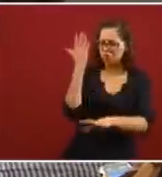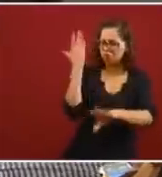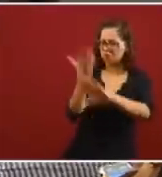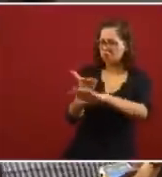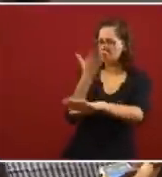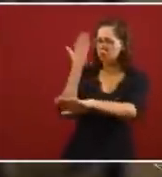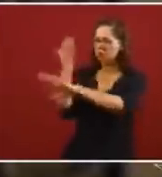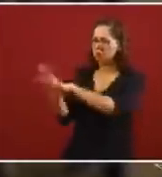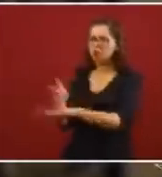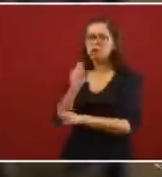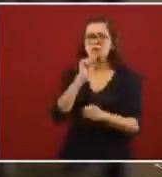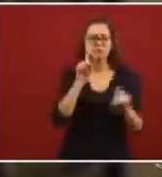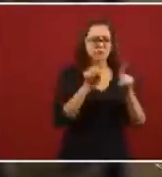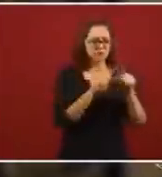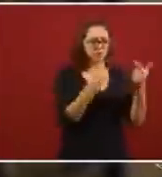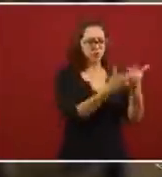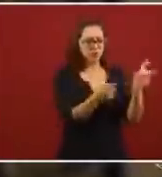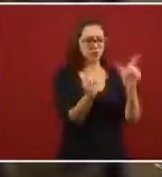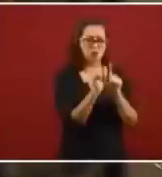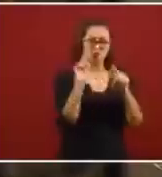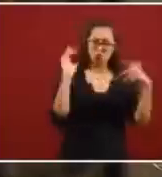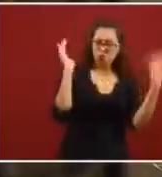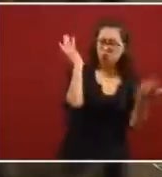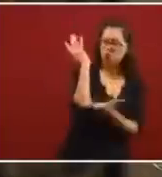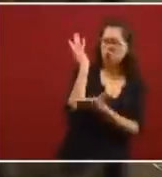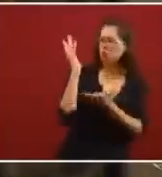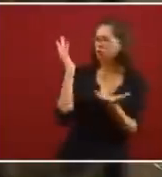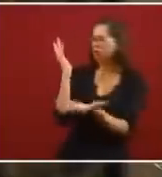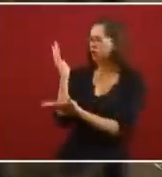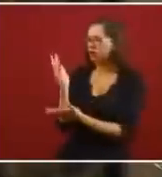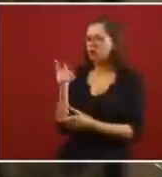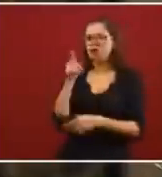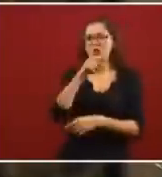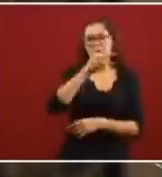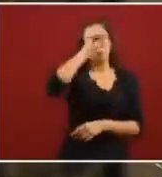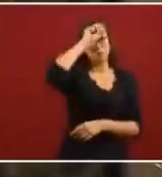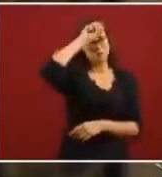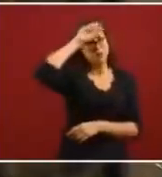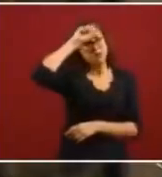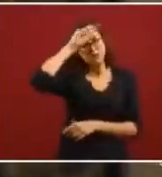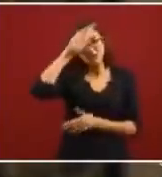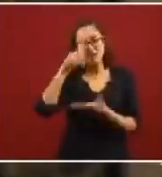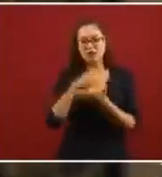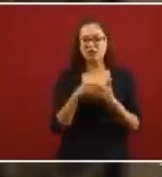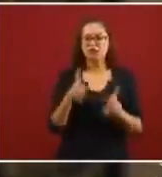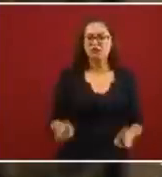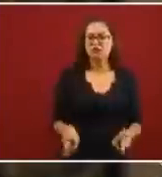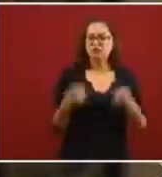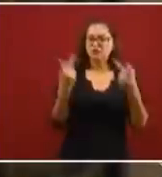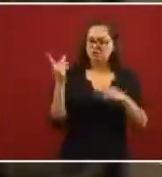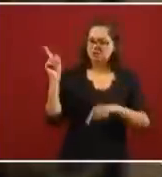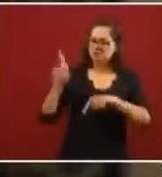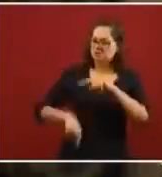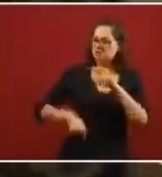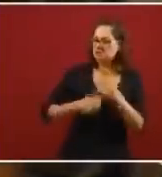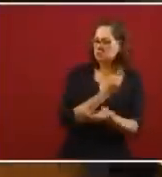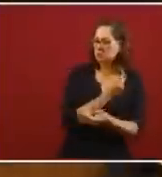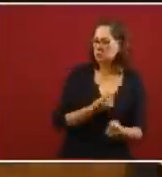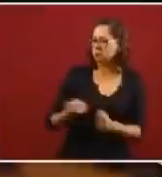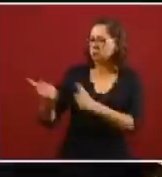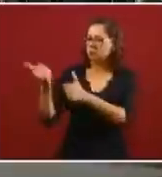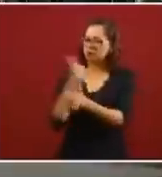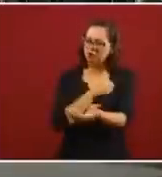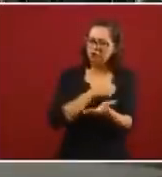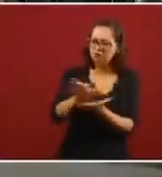talamontes, entran grandes mineras, entran narcotraficantes y les arrebatan el suelo y les